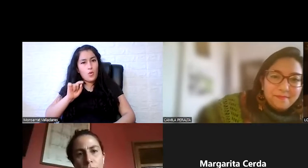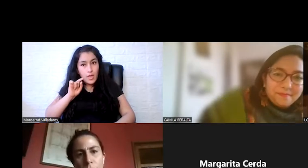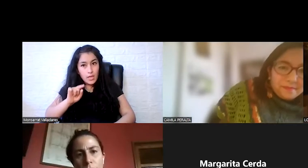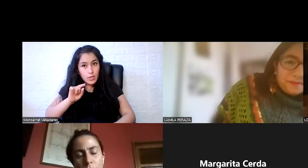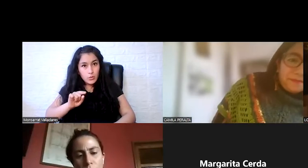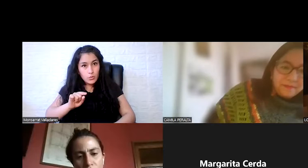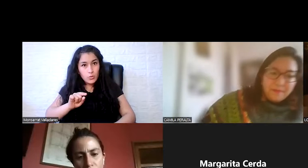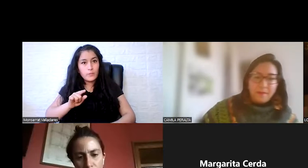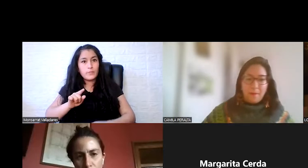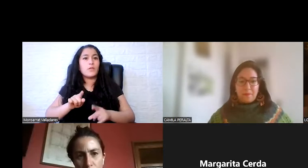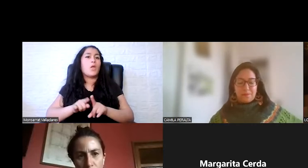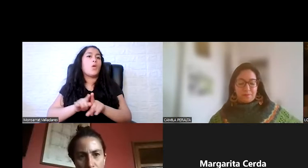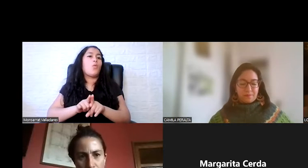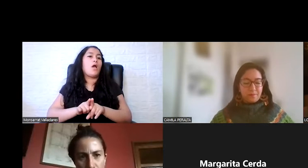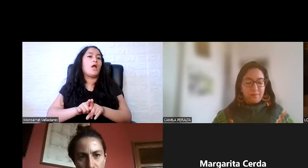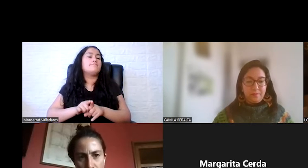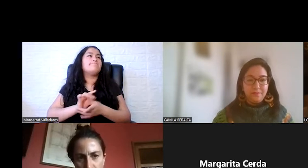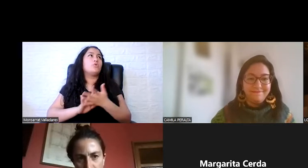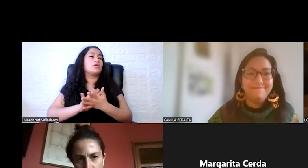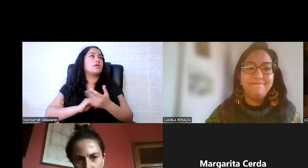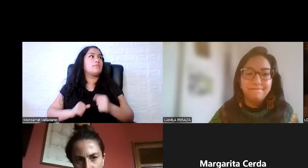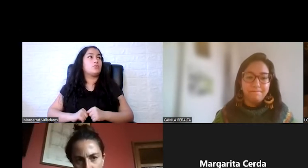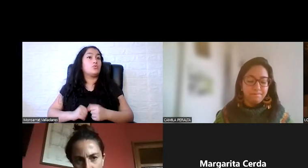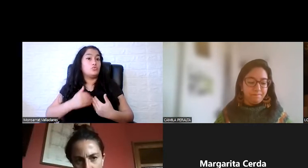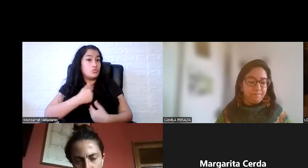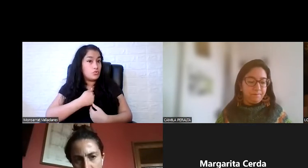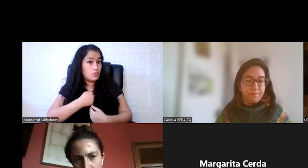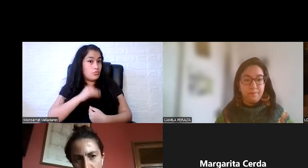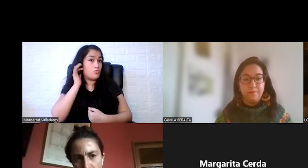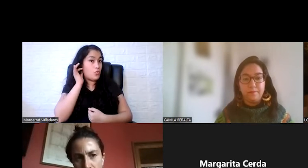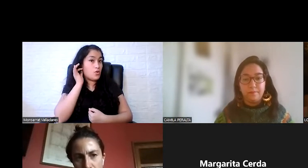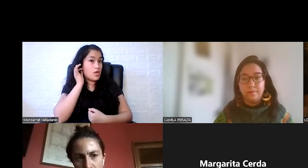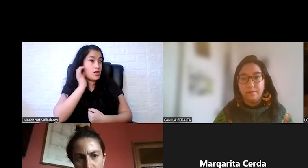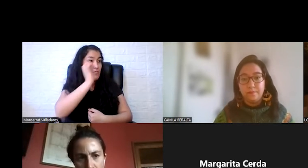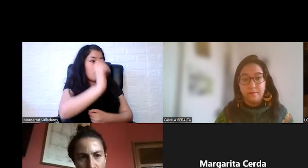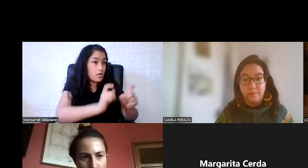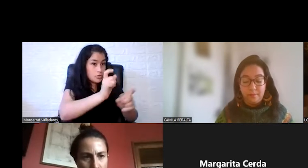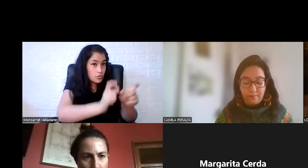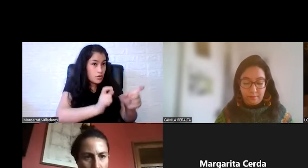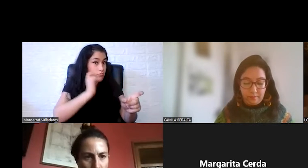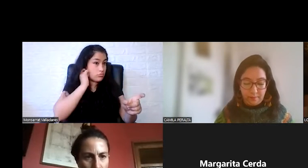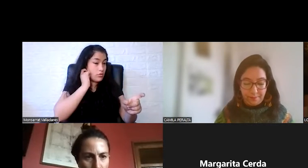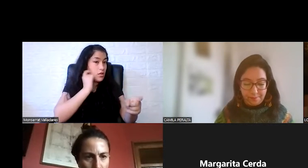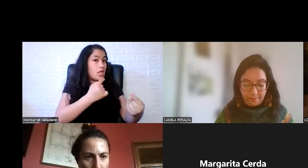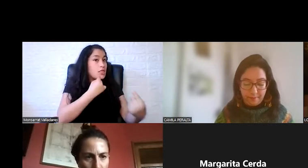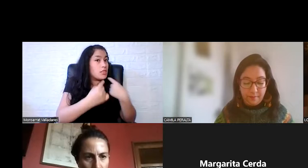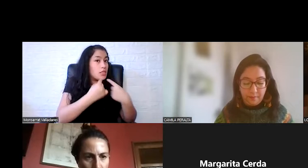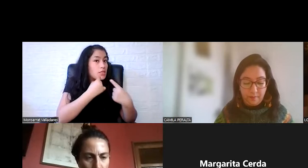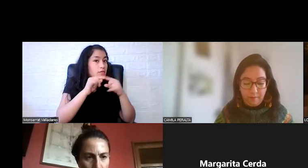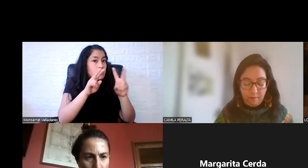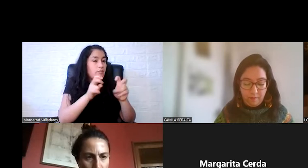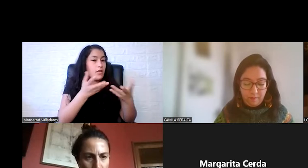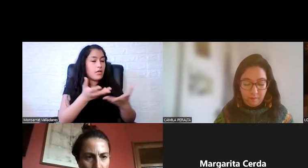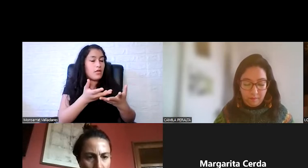esta idea, por lo menos en las mujeres que yo entrevisté de acoso sexual sistemático, y